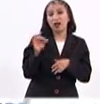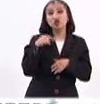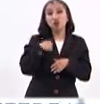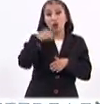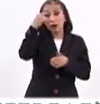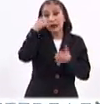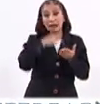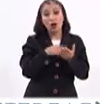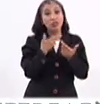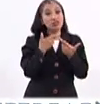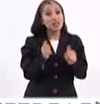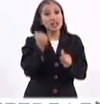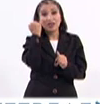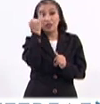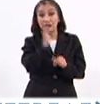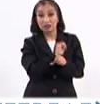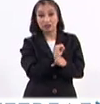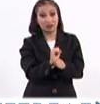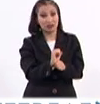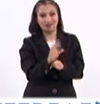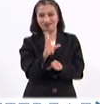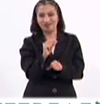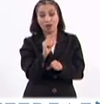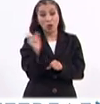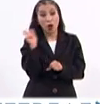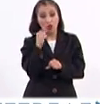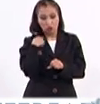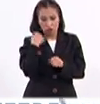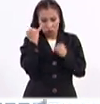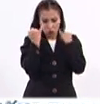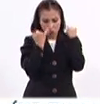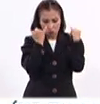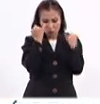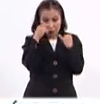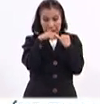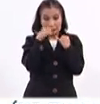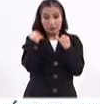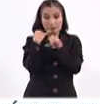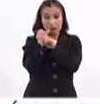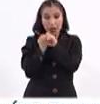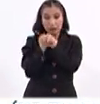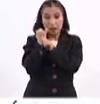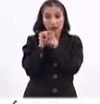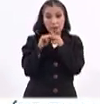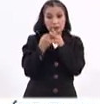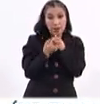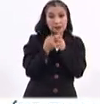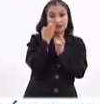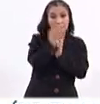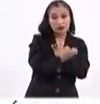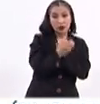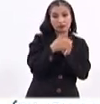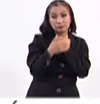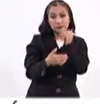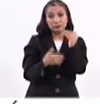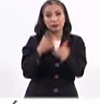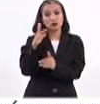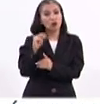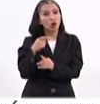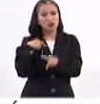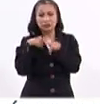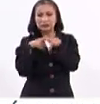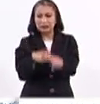Yo considero que ninguna idea es sencilla. Desde el momento que ya está planteándose, la investigación empieza desde ese momento. No